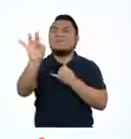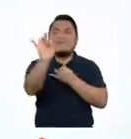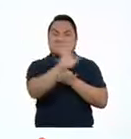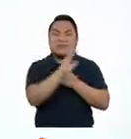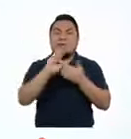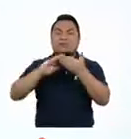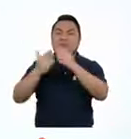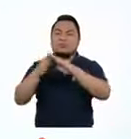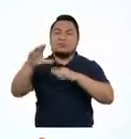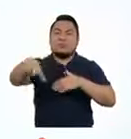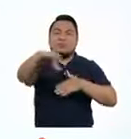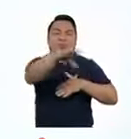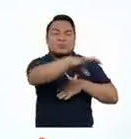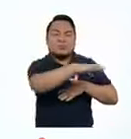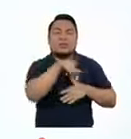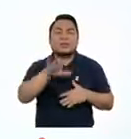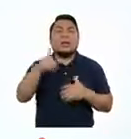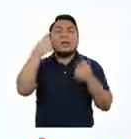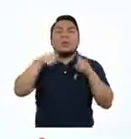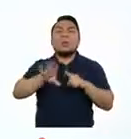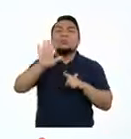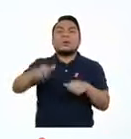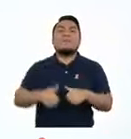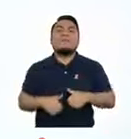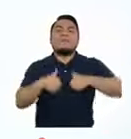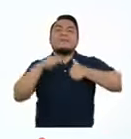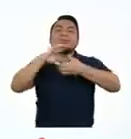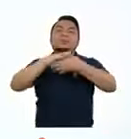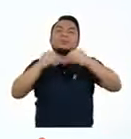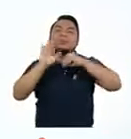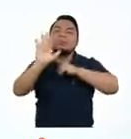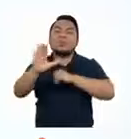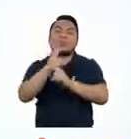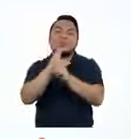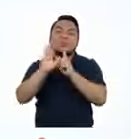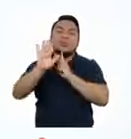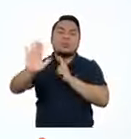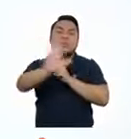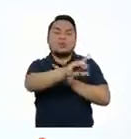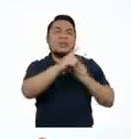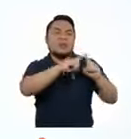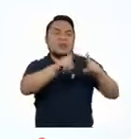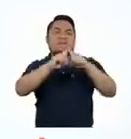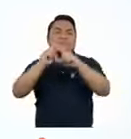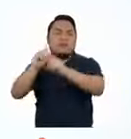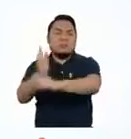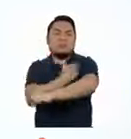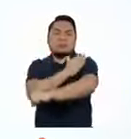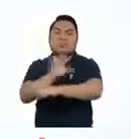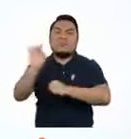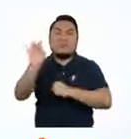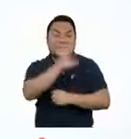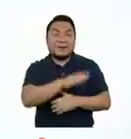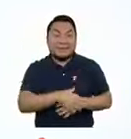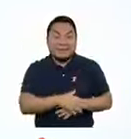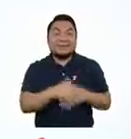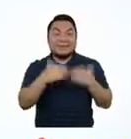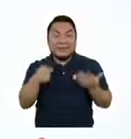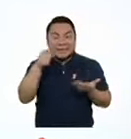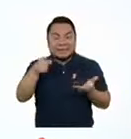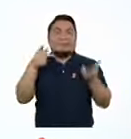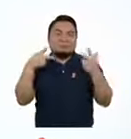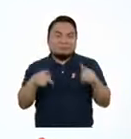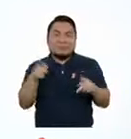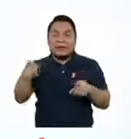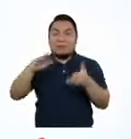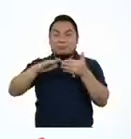musicales. En cada lugar, de acuerdo a sus vivencias, los músicos han ido creando diferentes ritmos. Eso ha